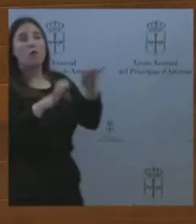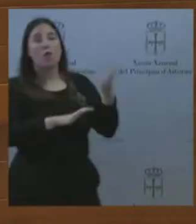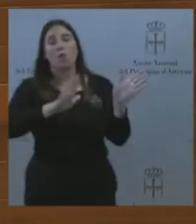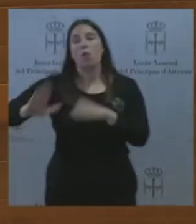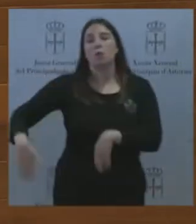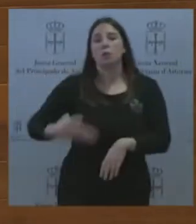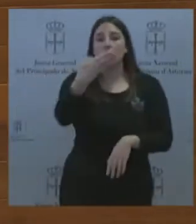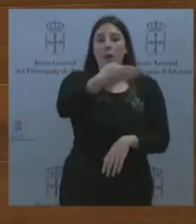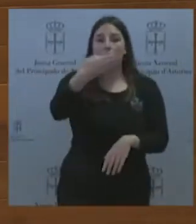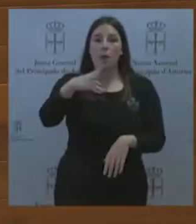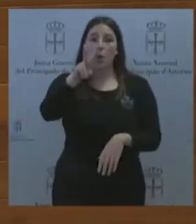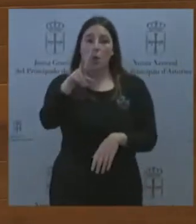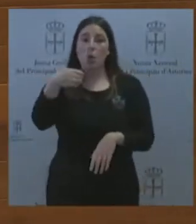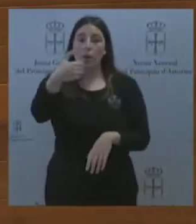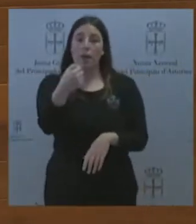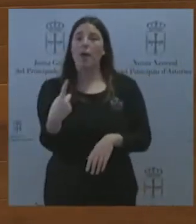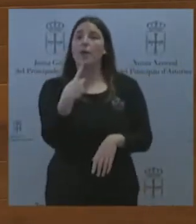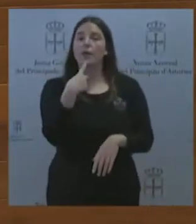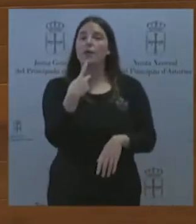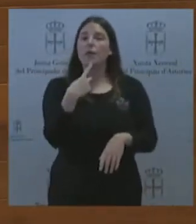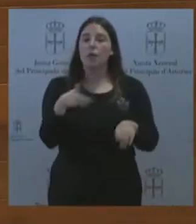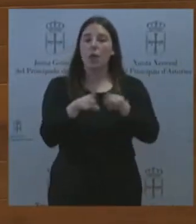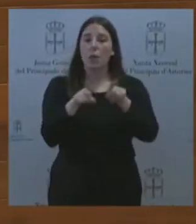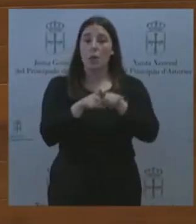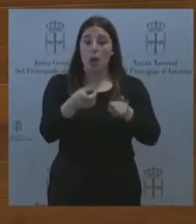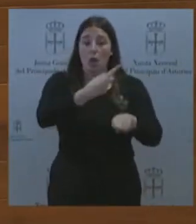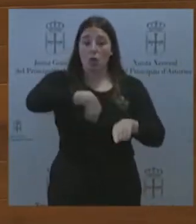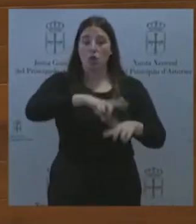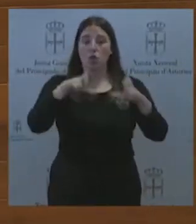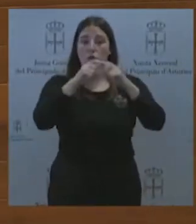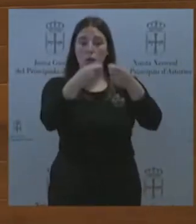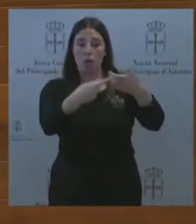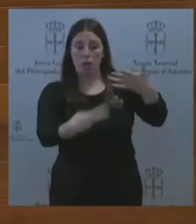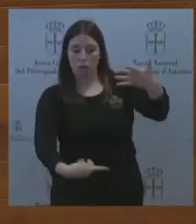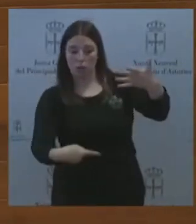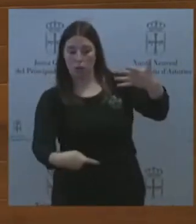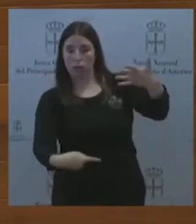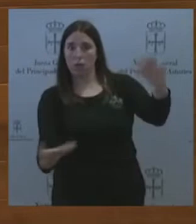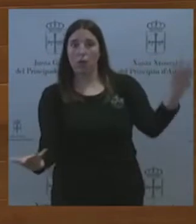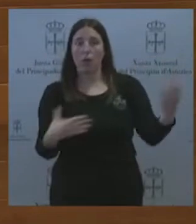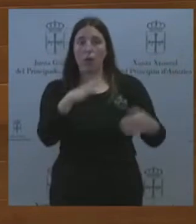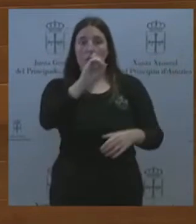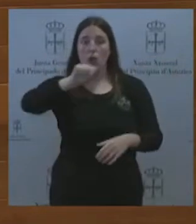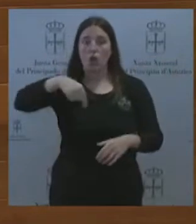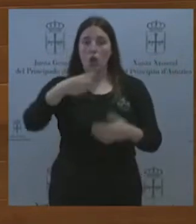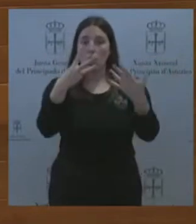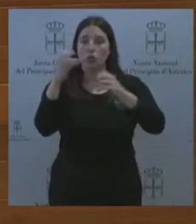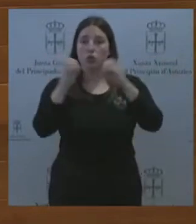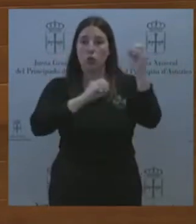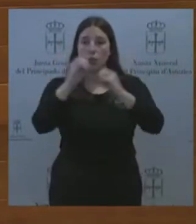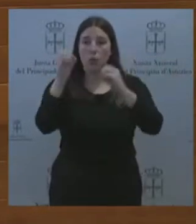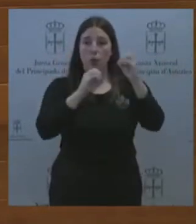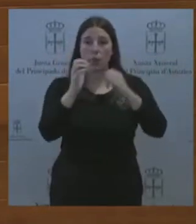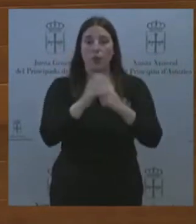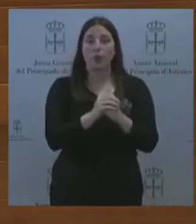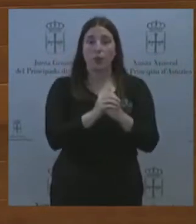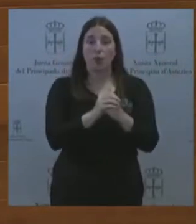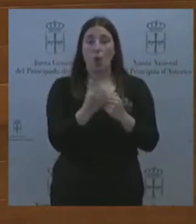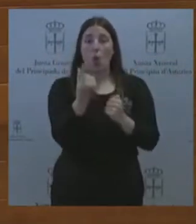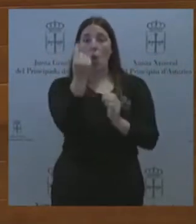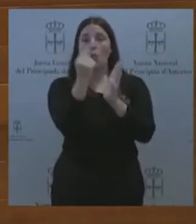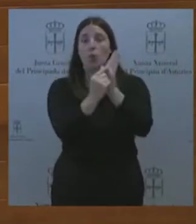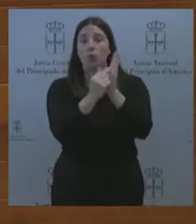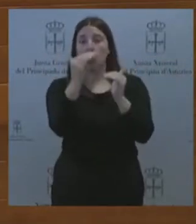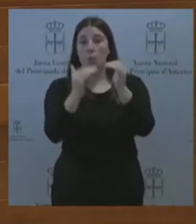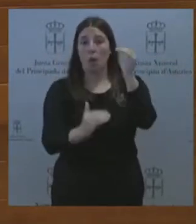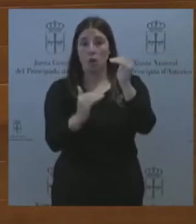año 2023. Se estima un 0,8%, un punto menos que nuestros compatriotas. Este es el resultado de unas políticas